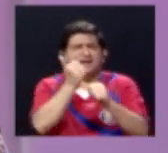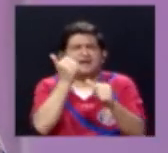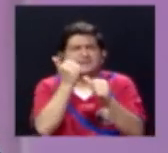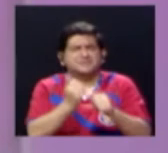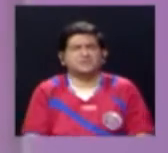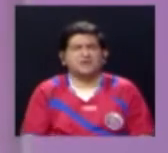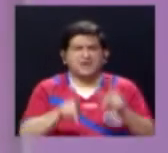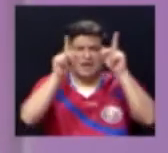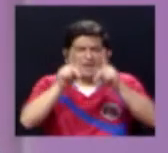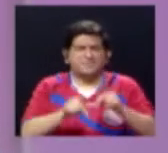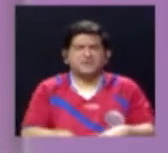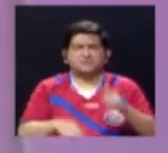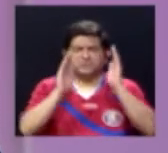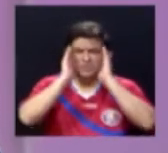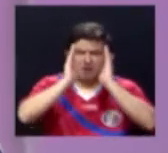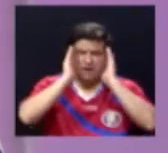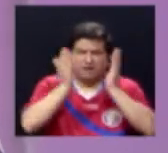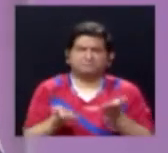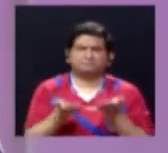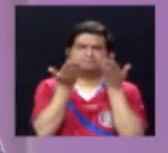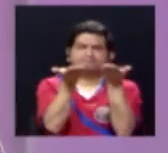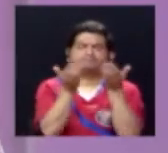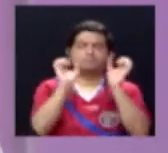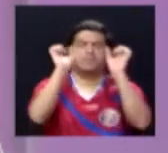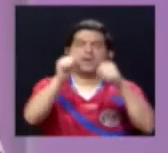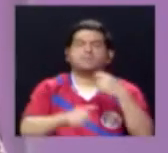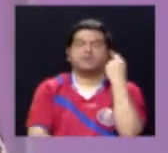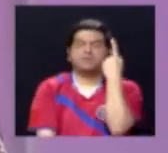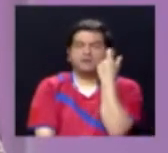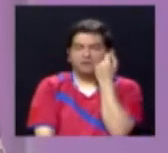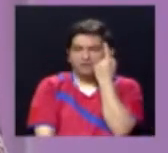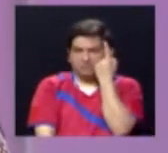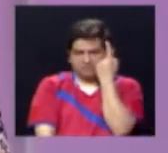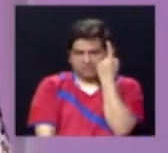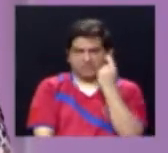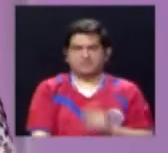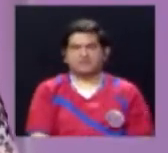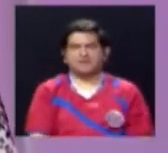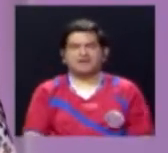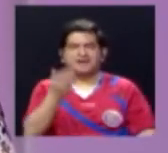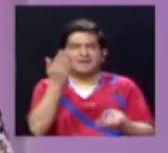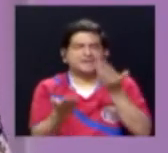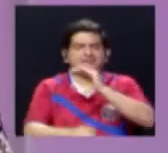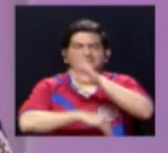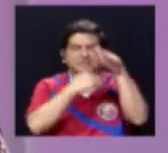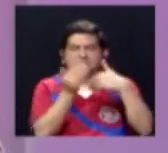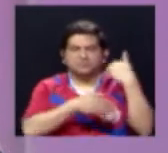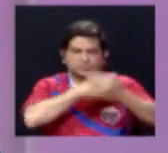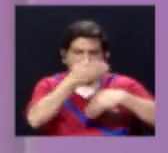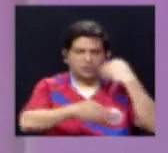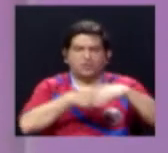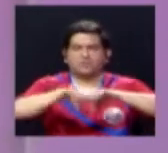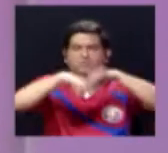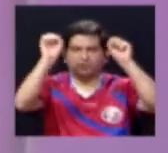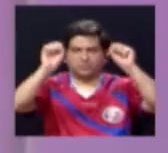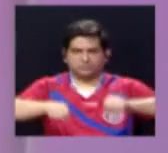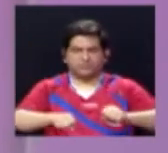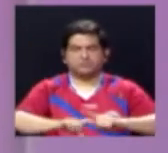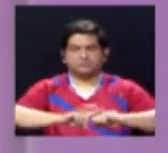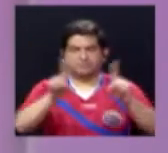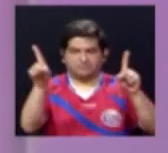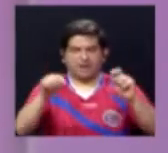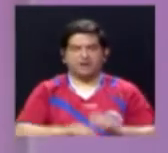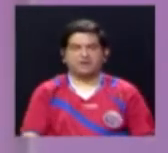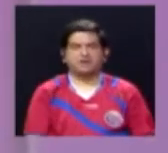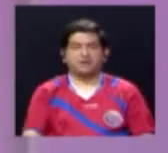una persona que le escuche y pueda entender un poco más toda la lógica del sistema pero